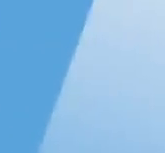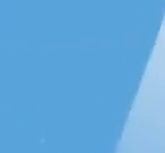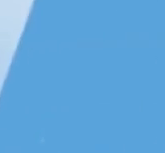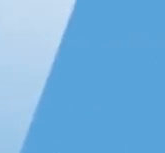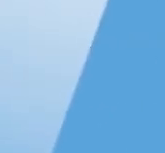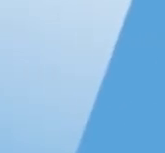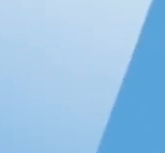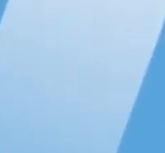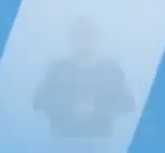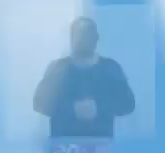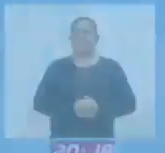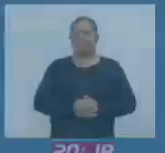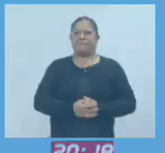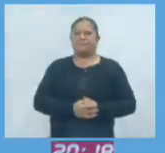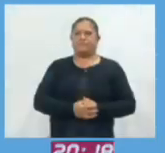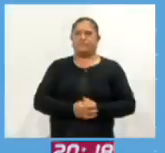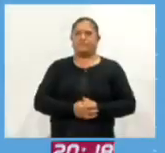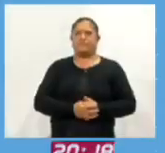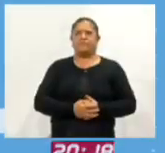Continuamos.